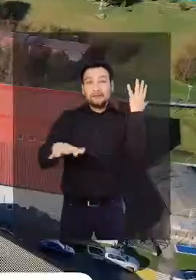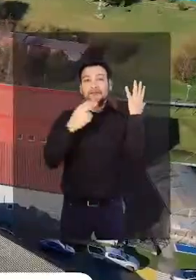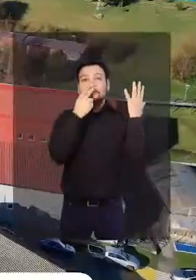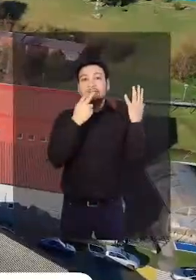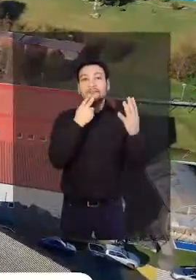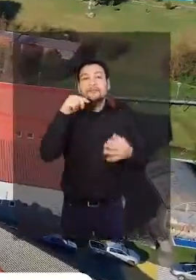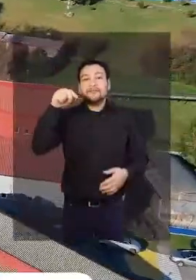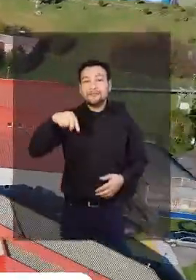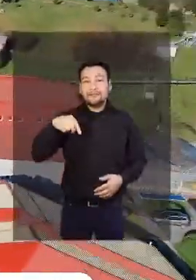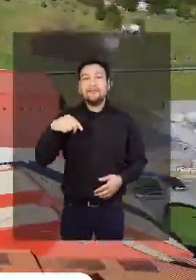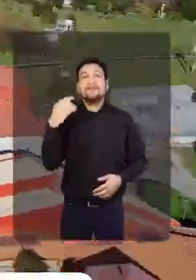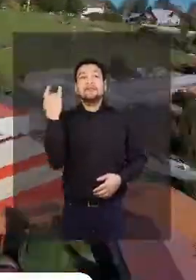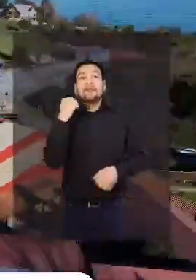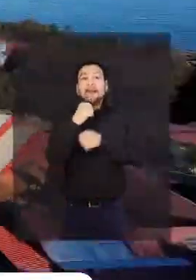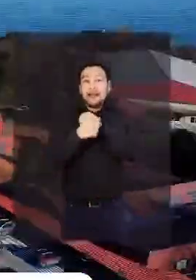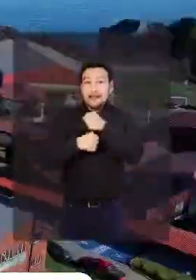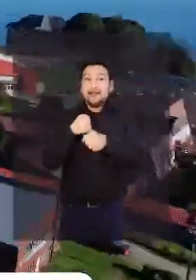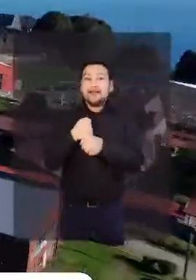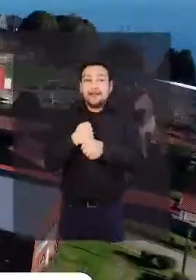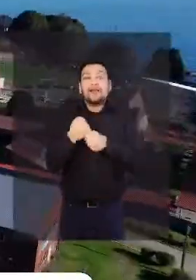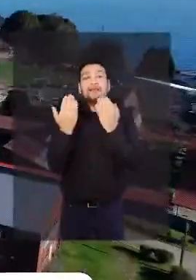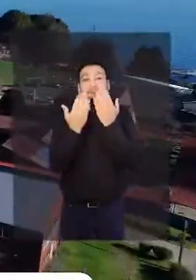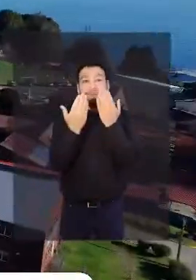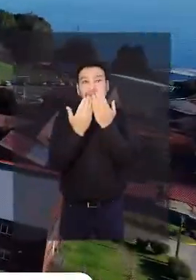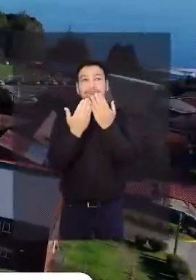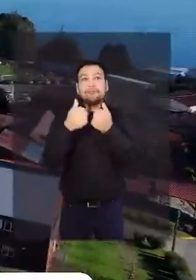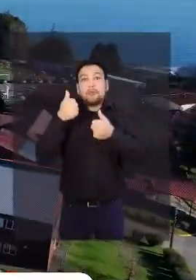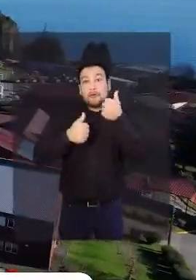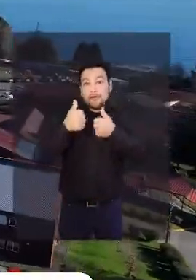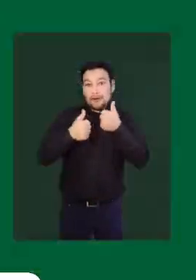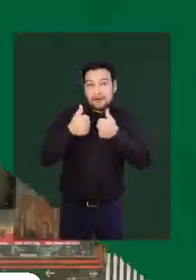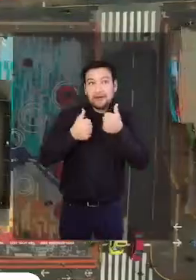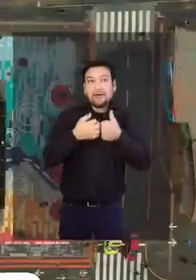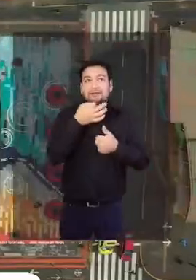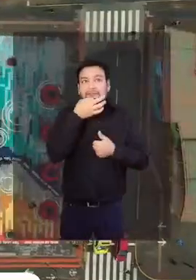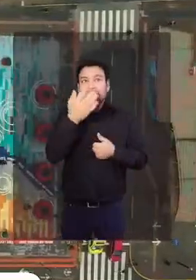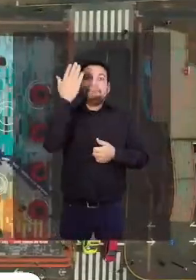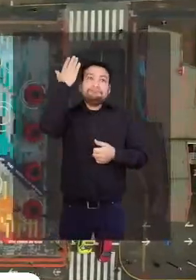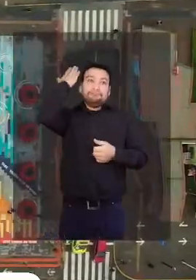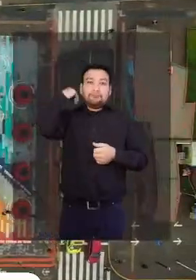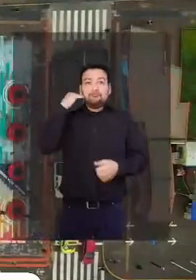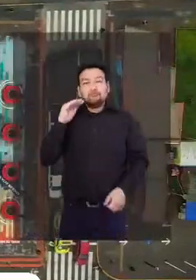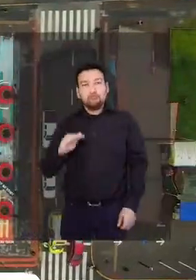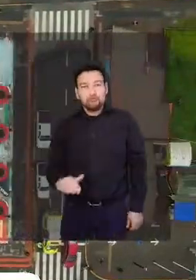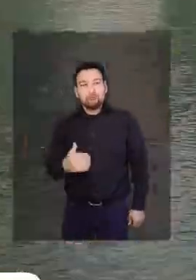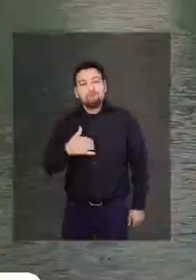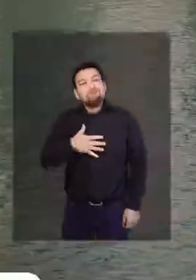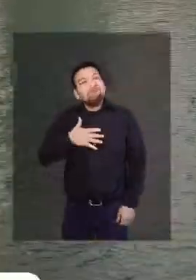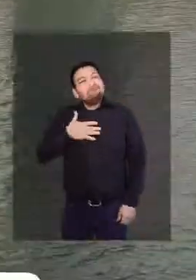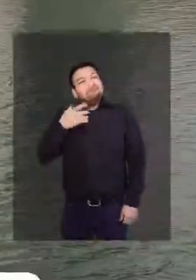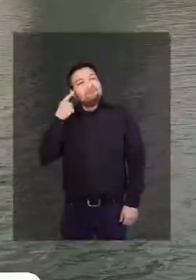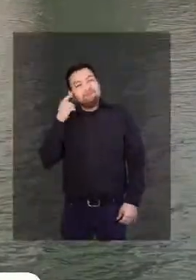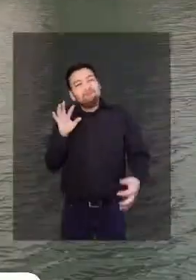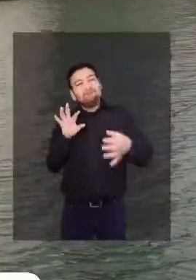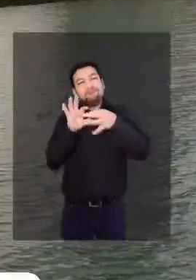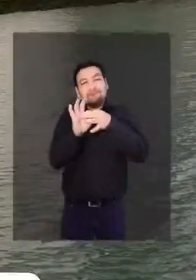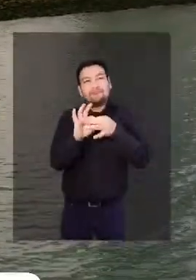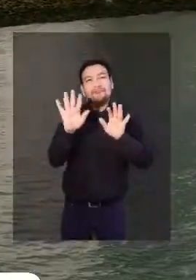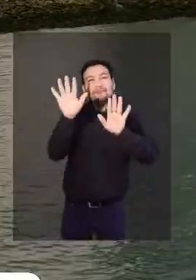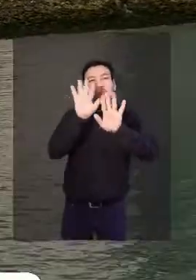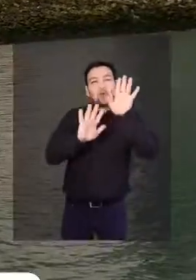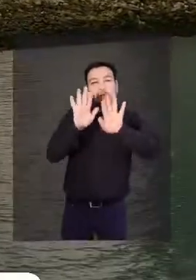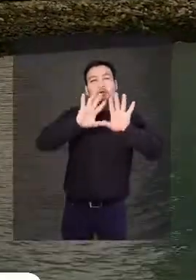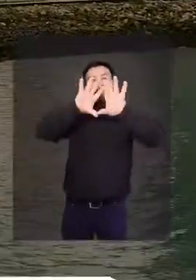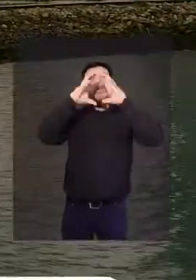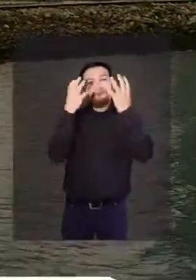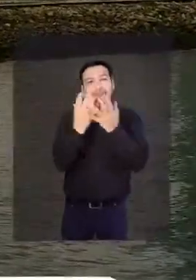las instituciones educativas más destacadas del país. El notable crecimiento de la ciudad de Puerto Montt y la